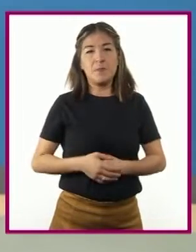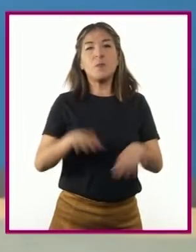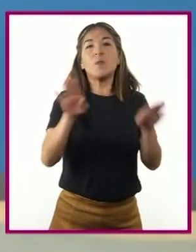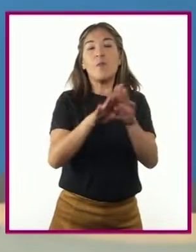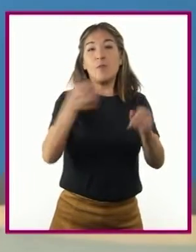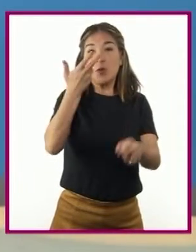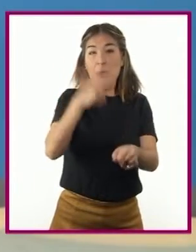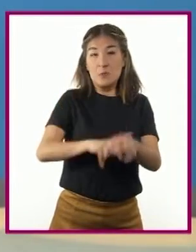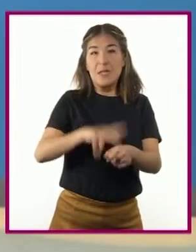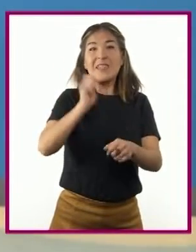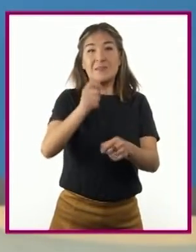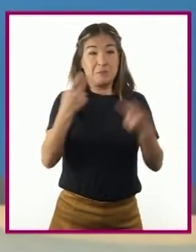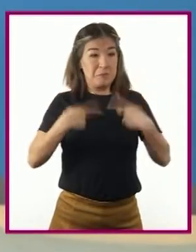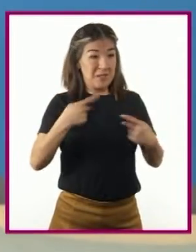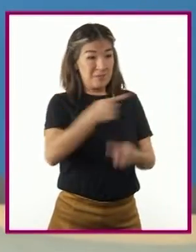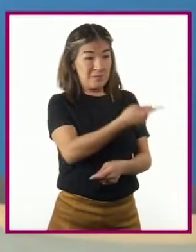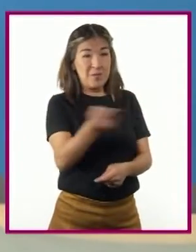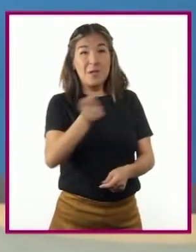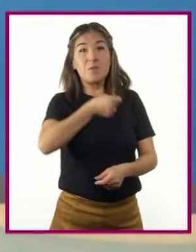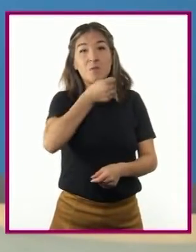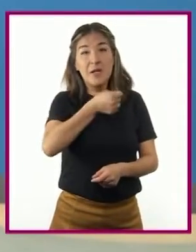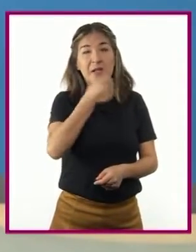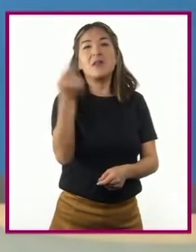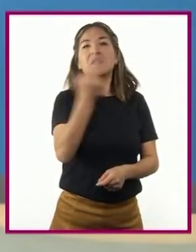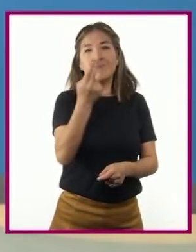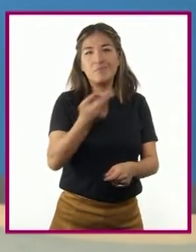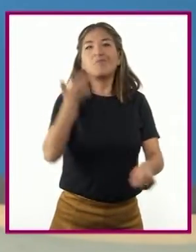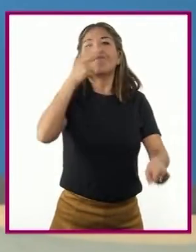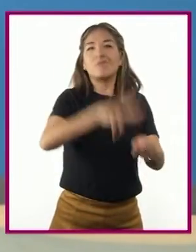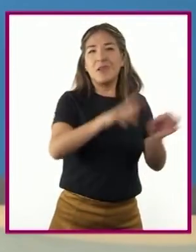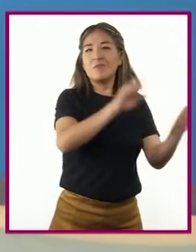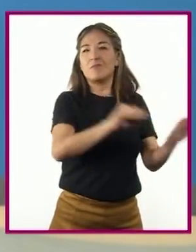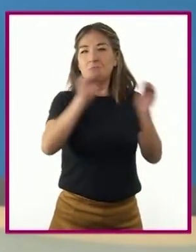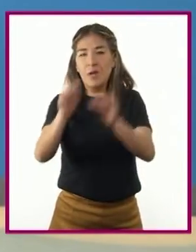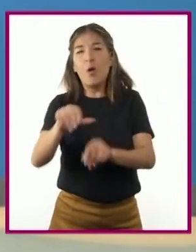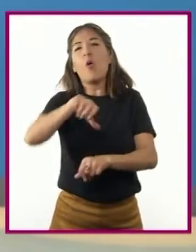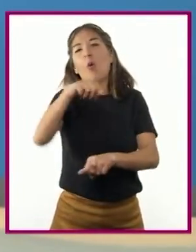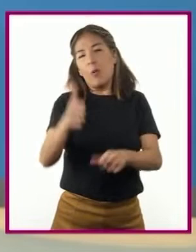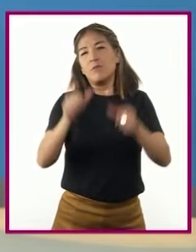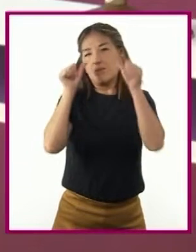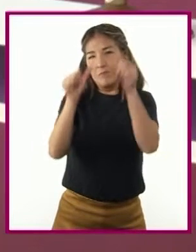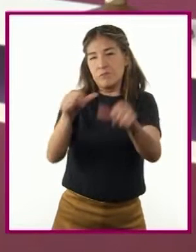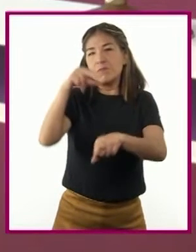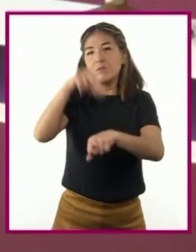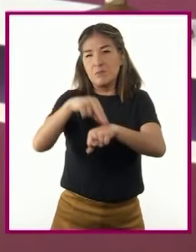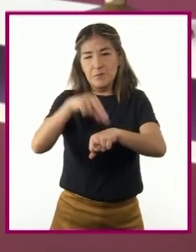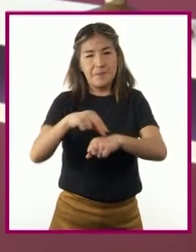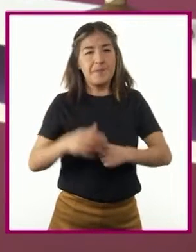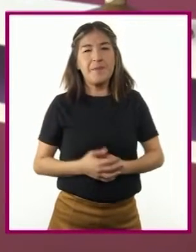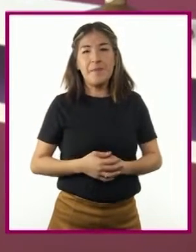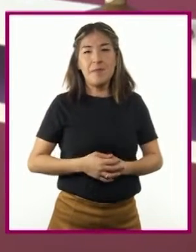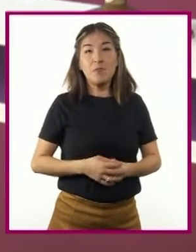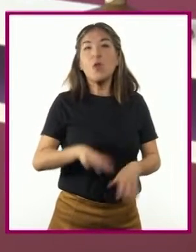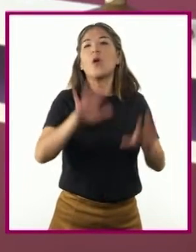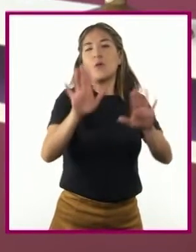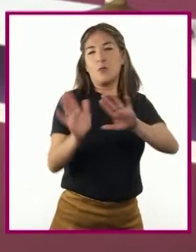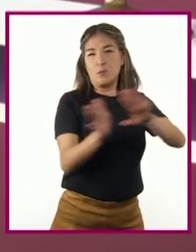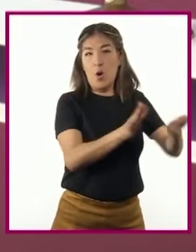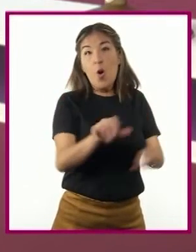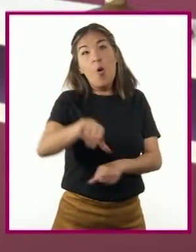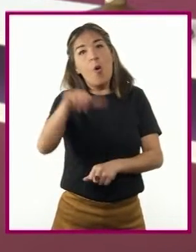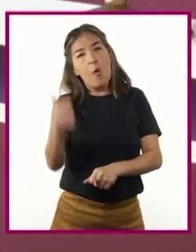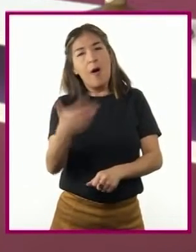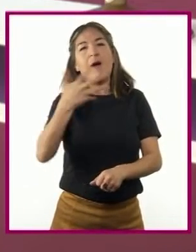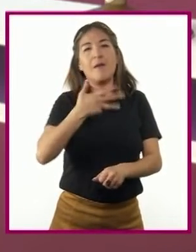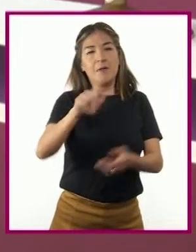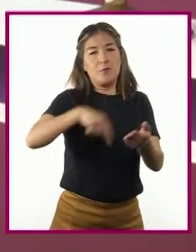ya que el envejecimiento de la población requiere de hospitales y otros servicios médicos. Por su parte, existen